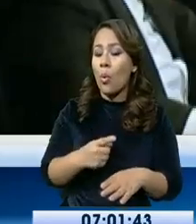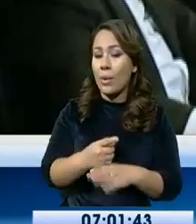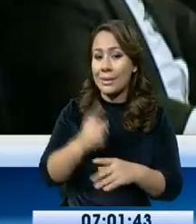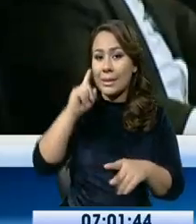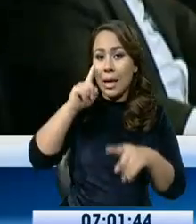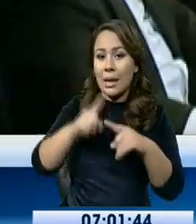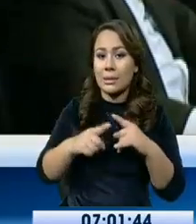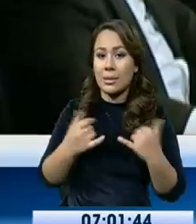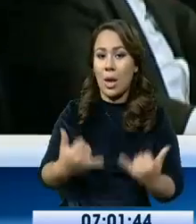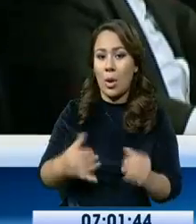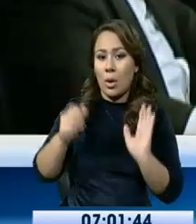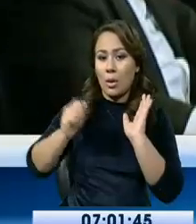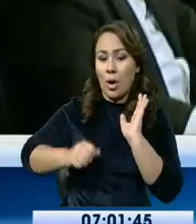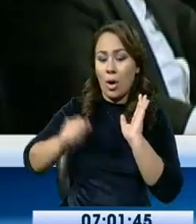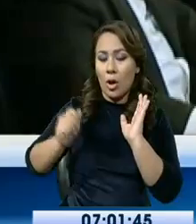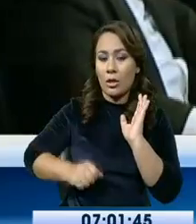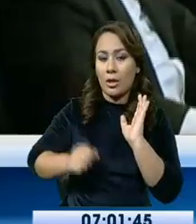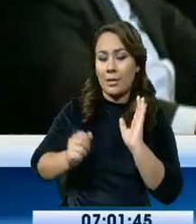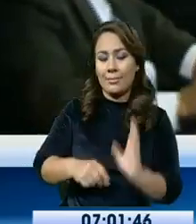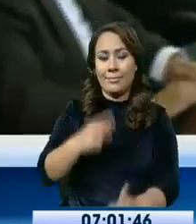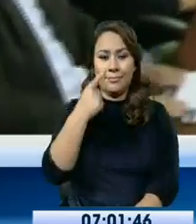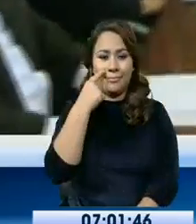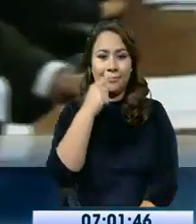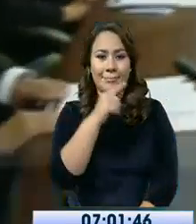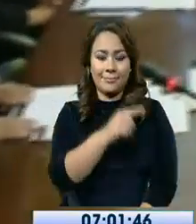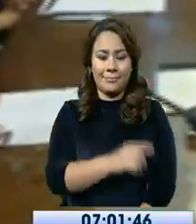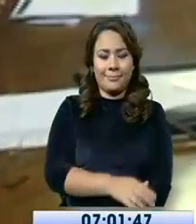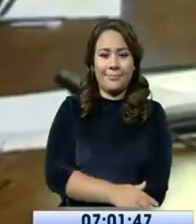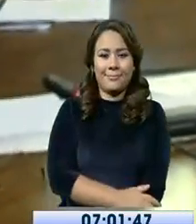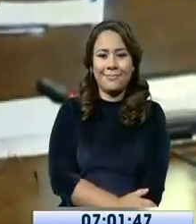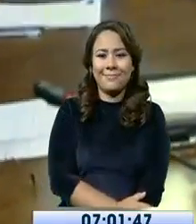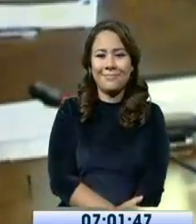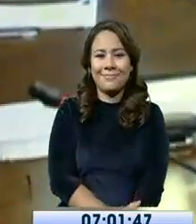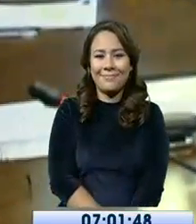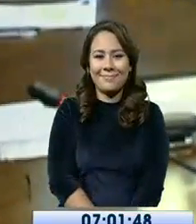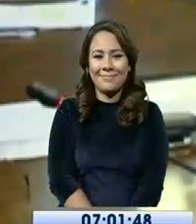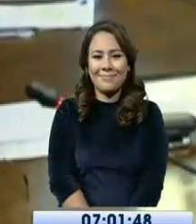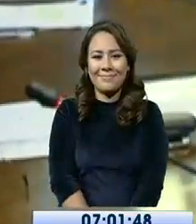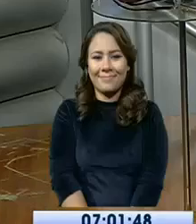la actualidad. Informó Priscila Cadena.